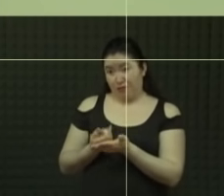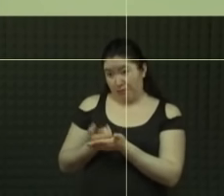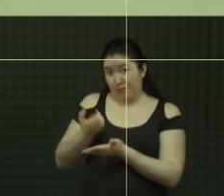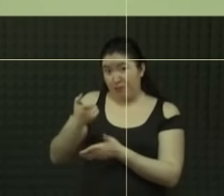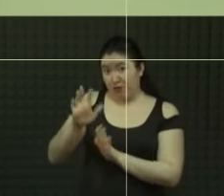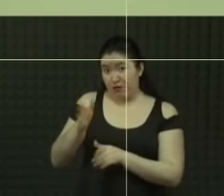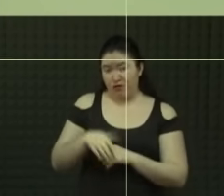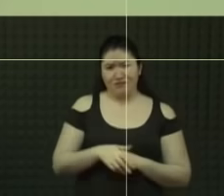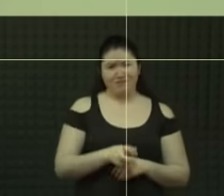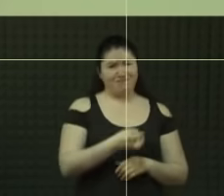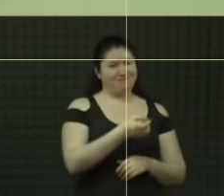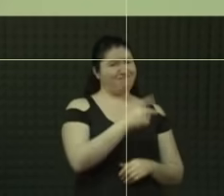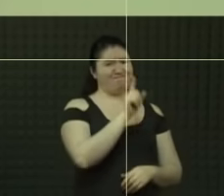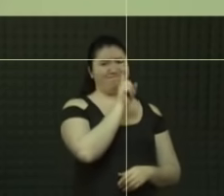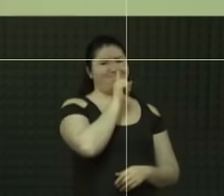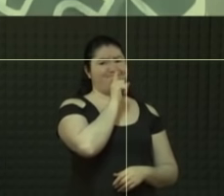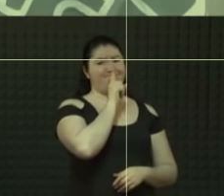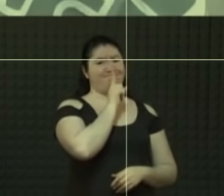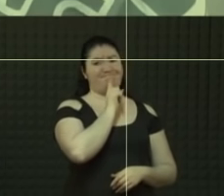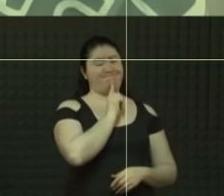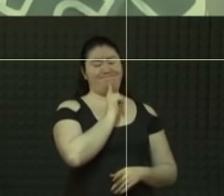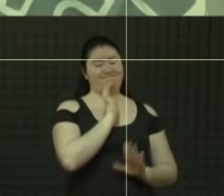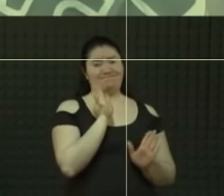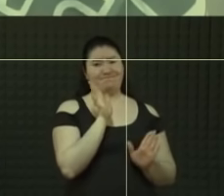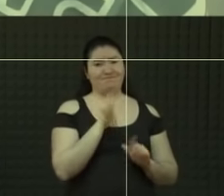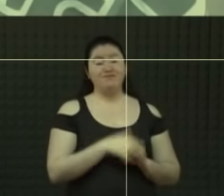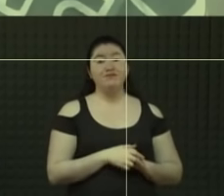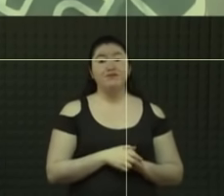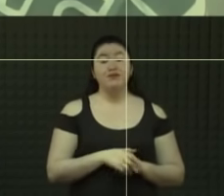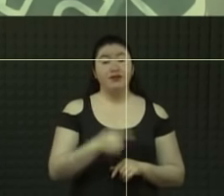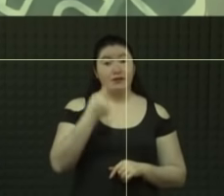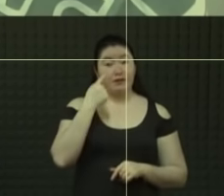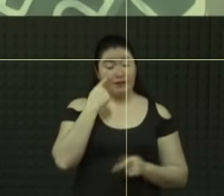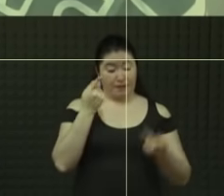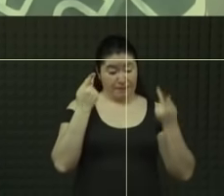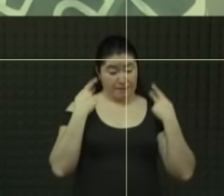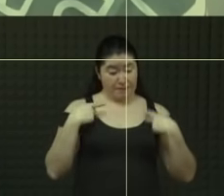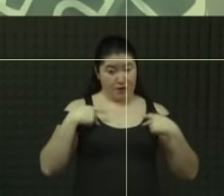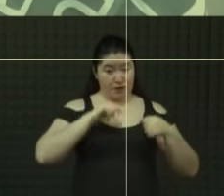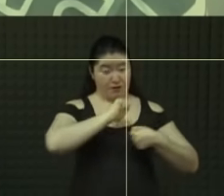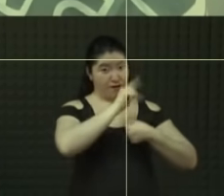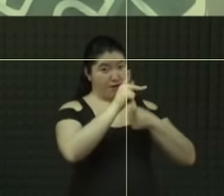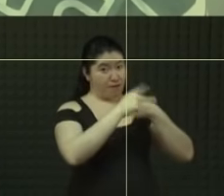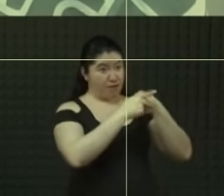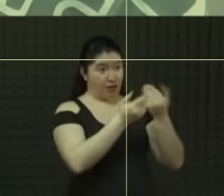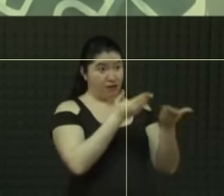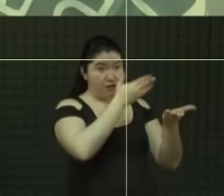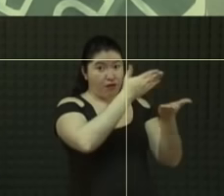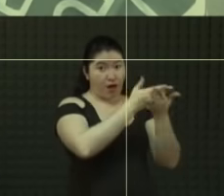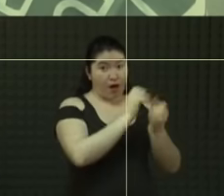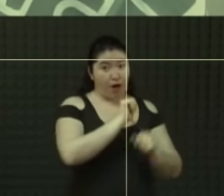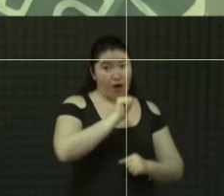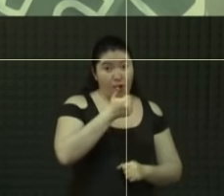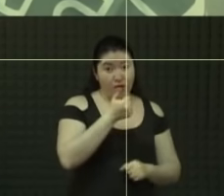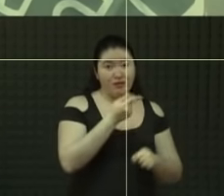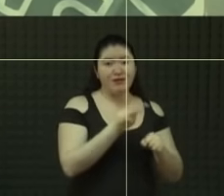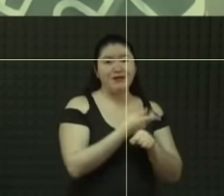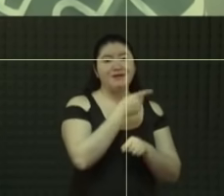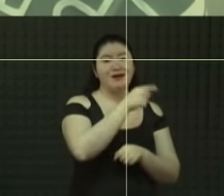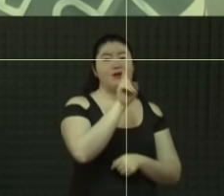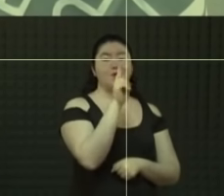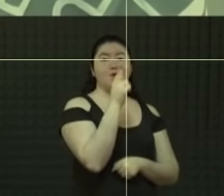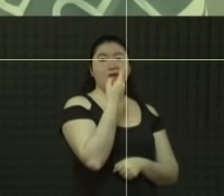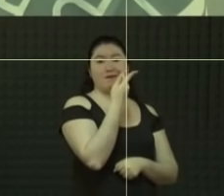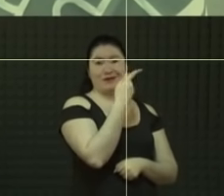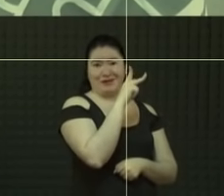no es cierto, eso no es cierto. Los estudiantes que estudian en el extranjero tienen la posibilidad de dar clases también en sus